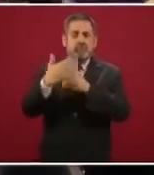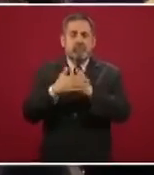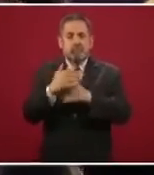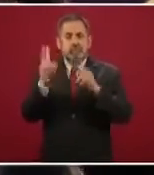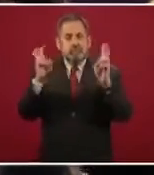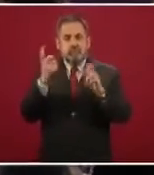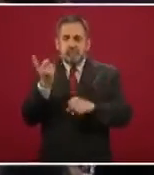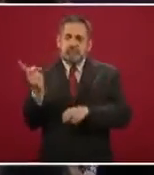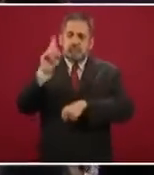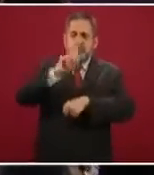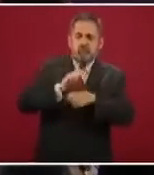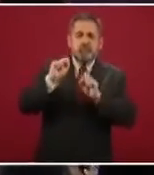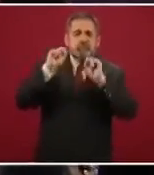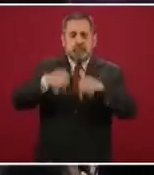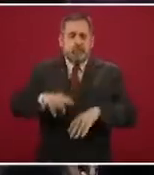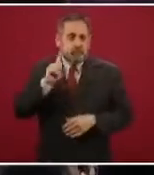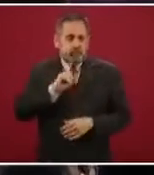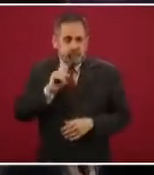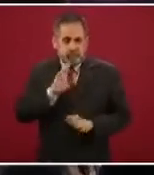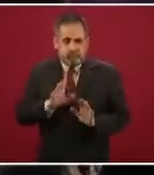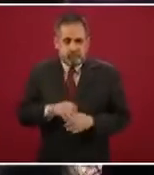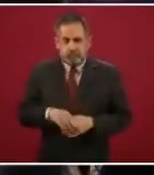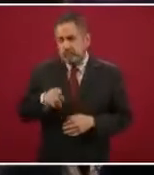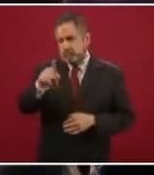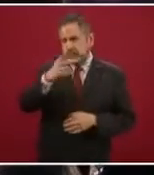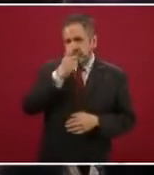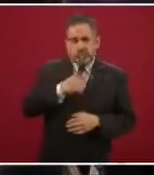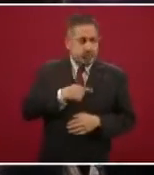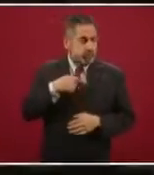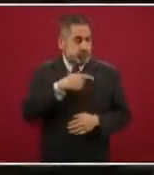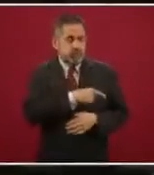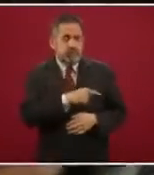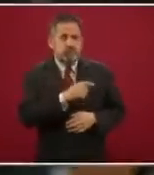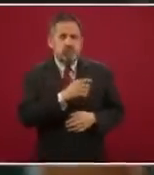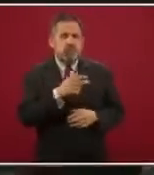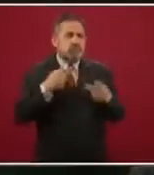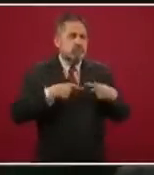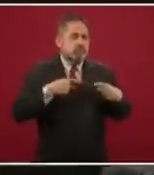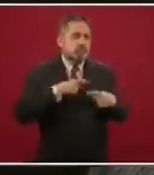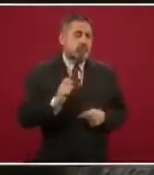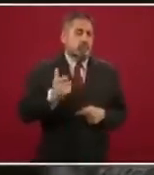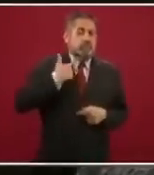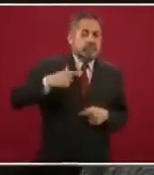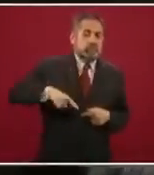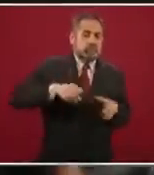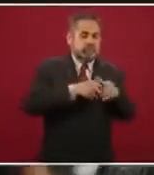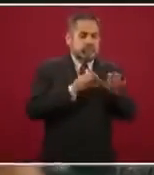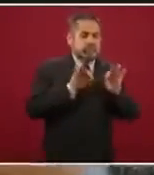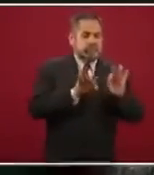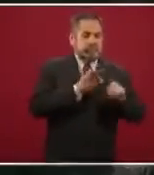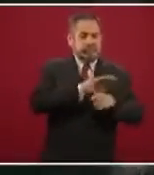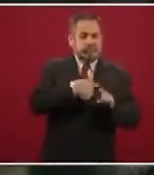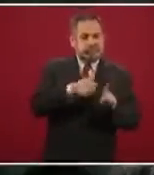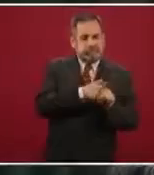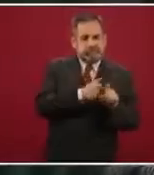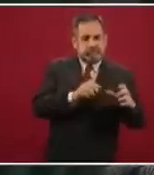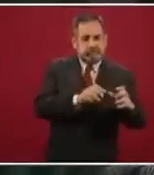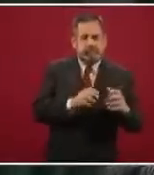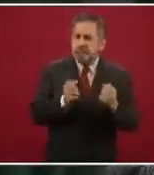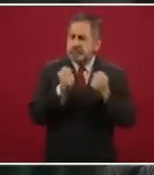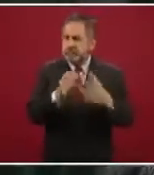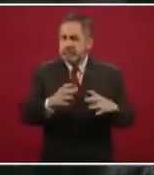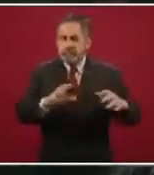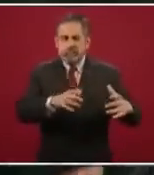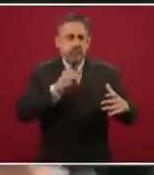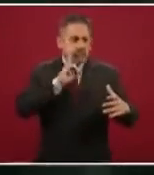Nosotras. Usted ha dicho que los conservadores están detrás de este movimiento. Muchos colectivos y mujeres se han sumado,